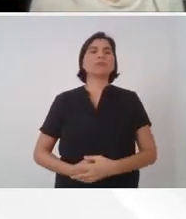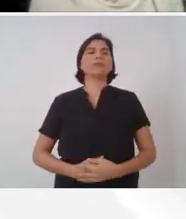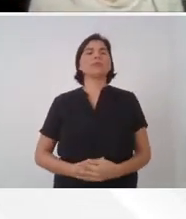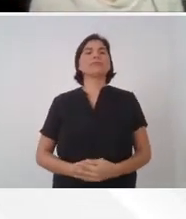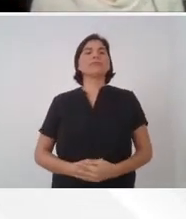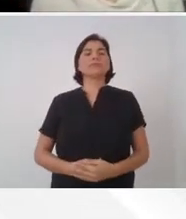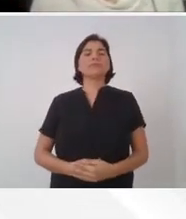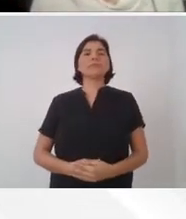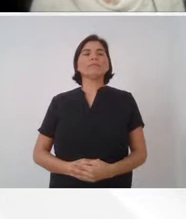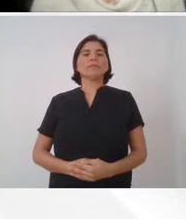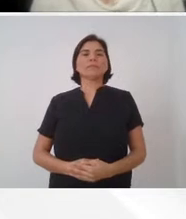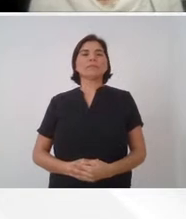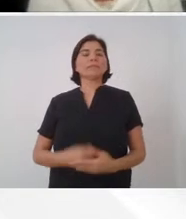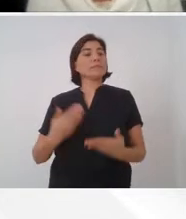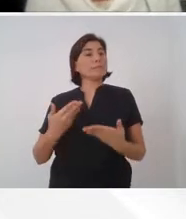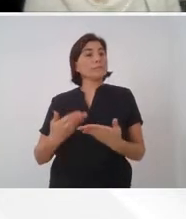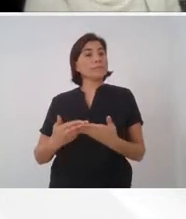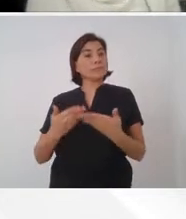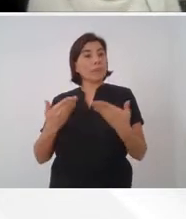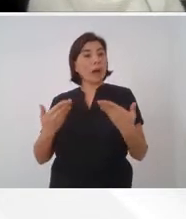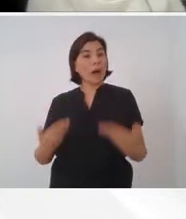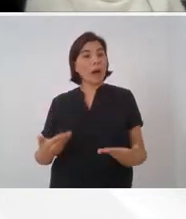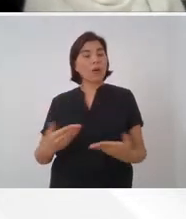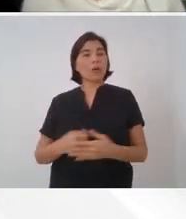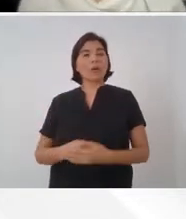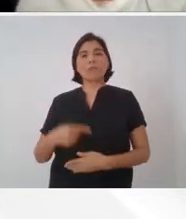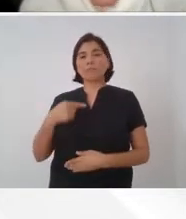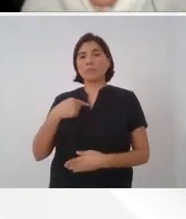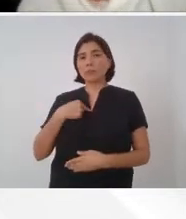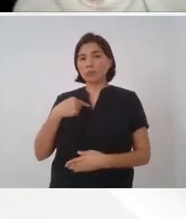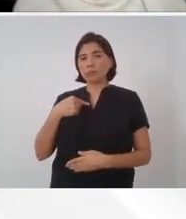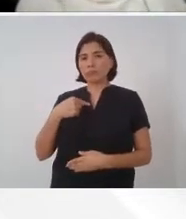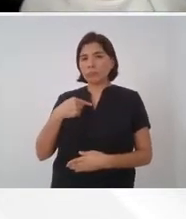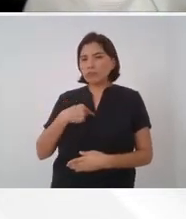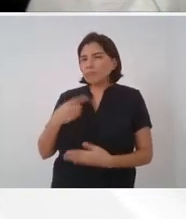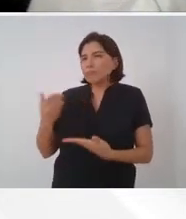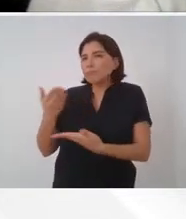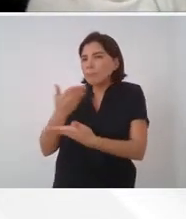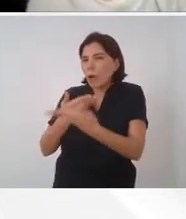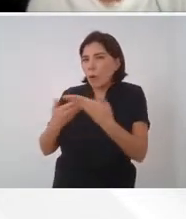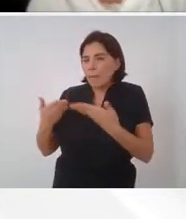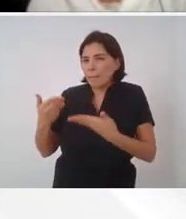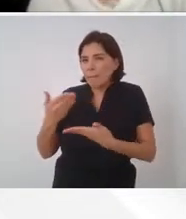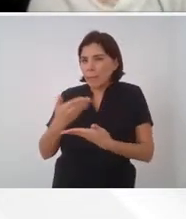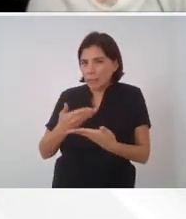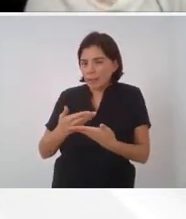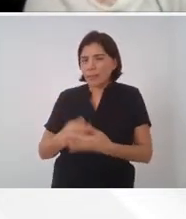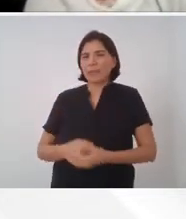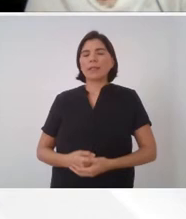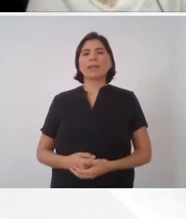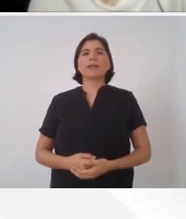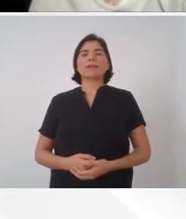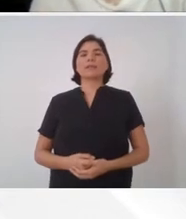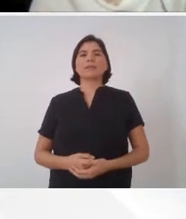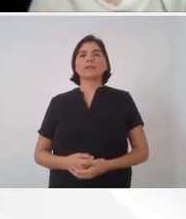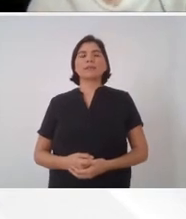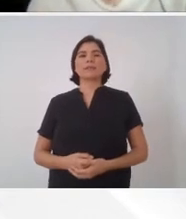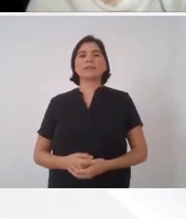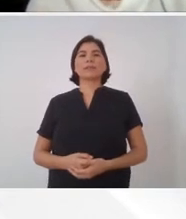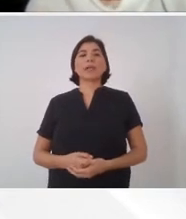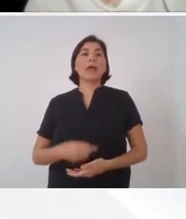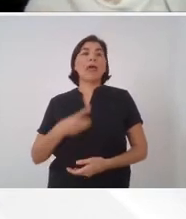Entonces, les voy a compartir también, vamos a ir preparando nuestros espacios. El primer espacio que vamos